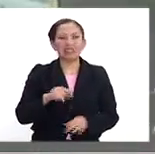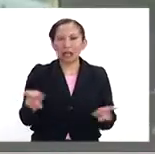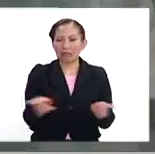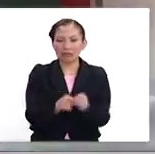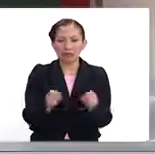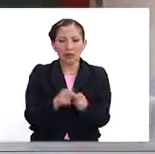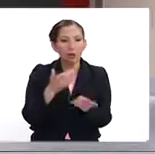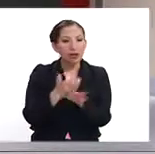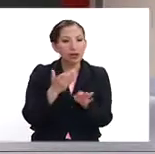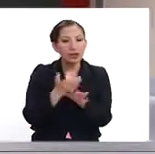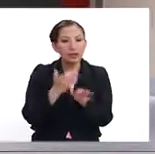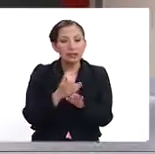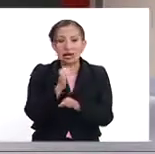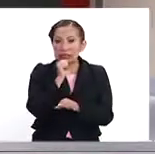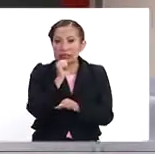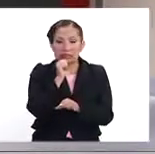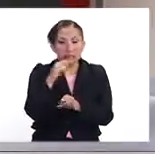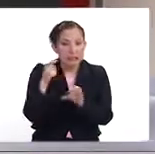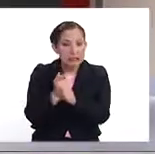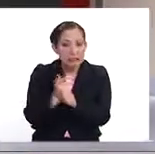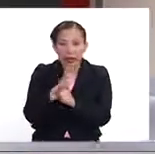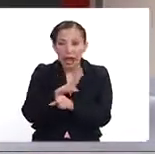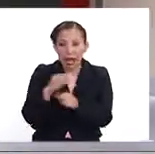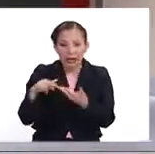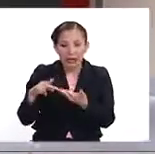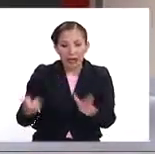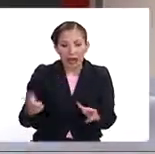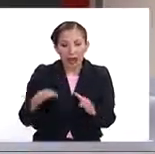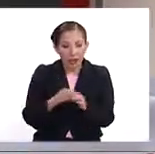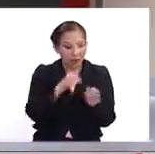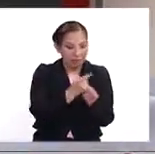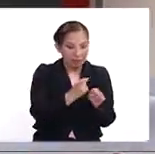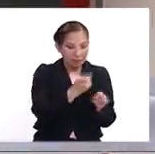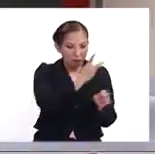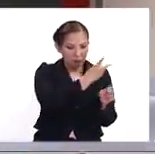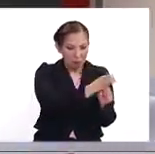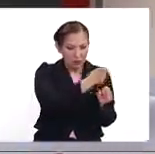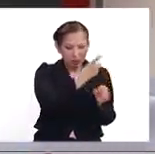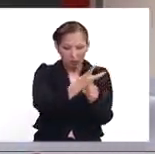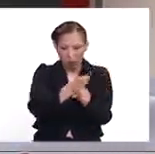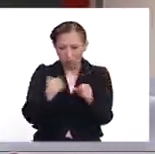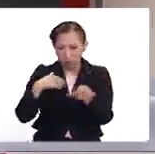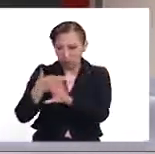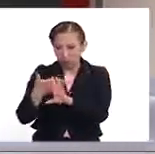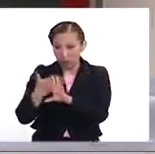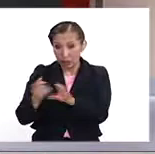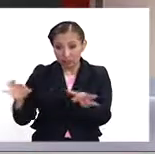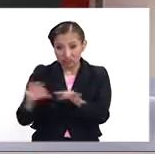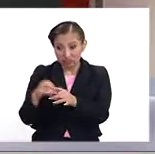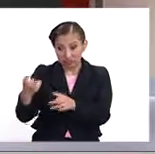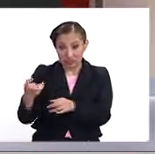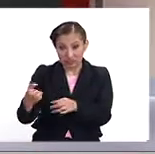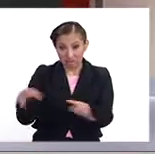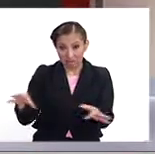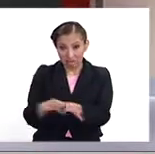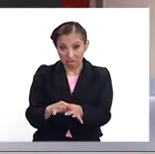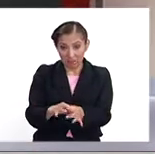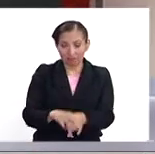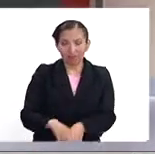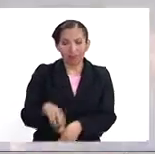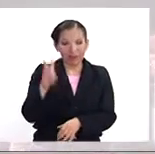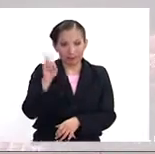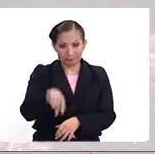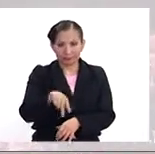brevemente, hasta este momento no se han encontrado conexiones entre el primero y el segundo ataque, ¿no? Así es,